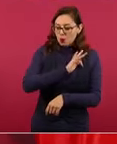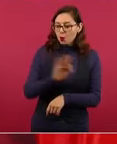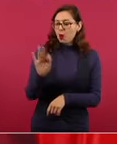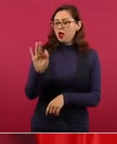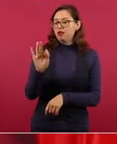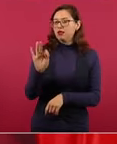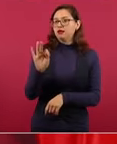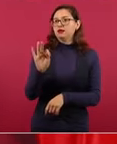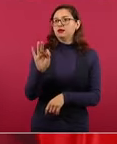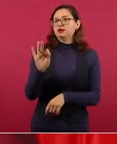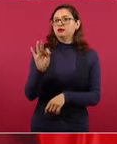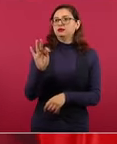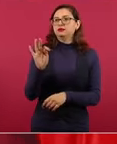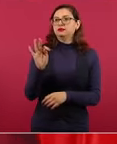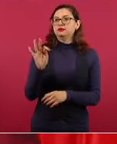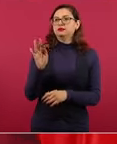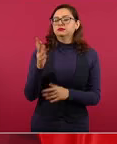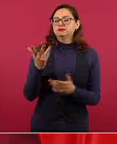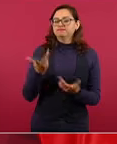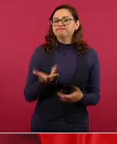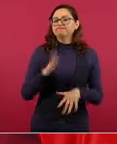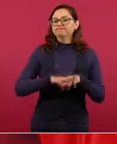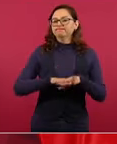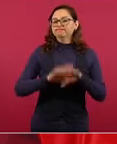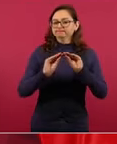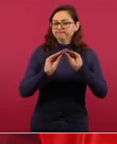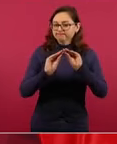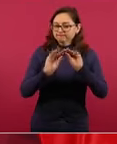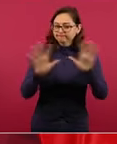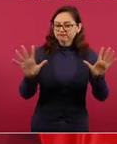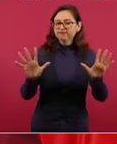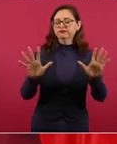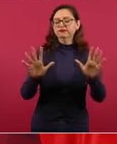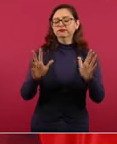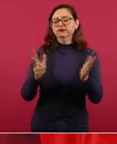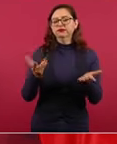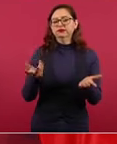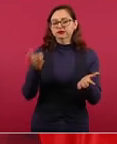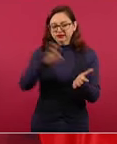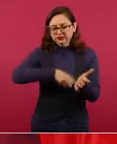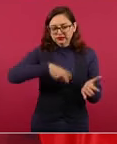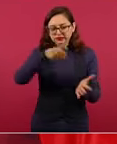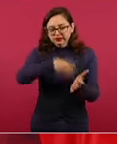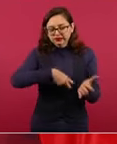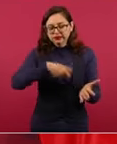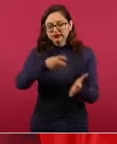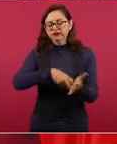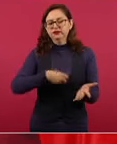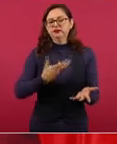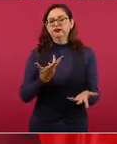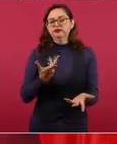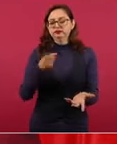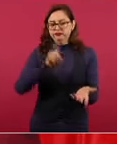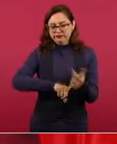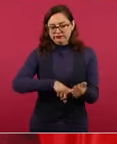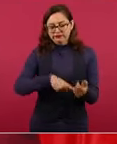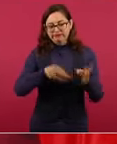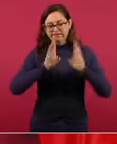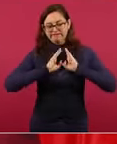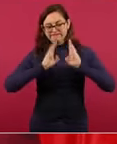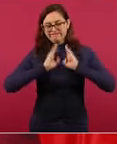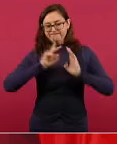demostrar con más claridad la importancia que ha tenido el ejército